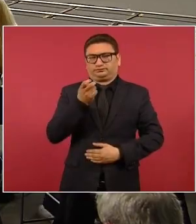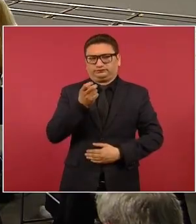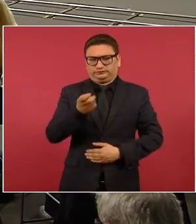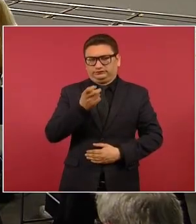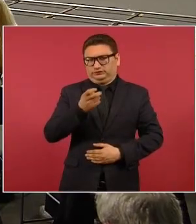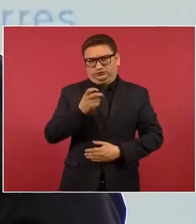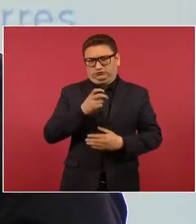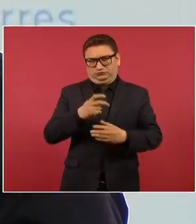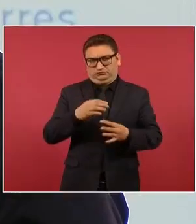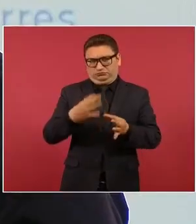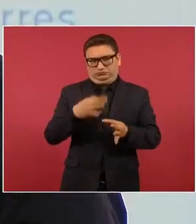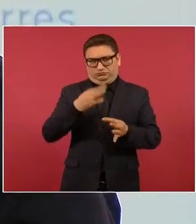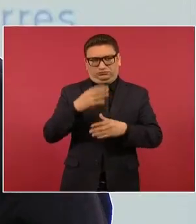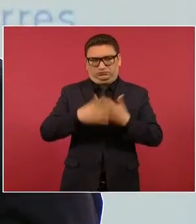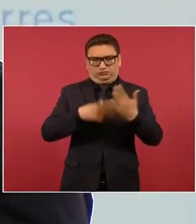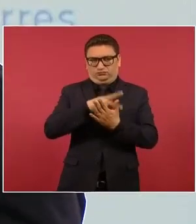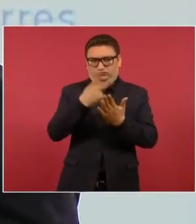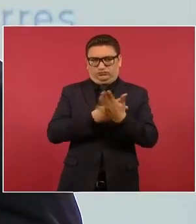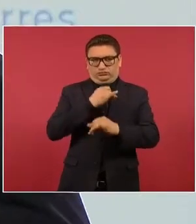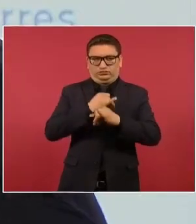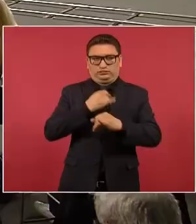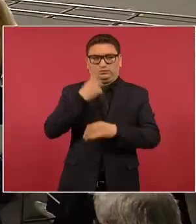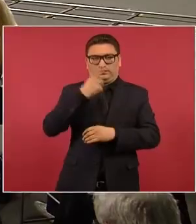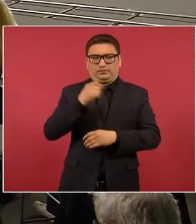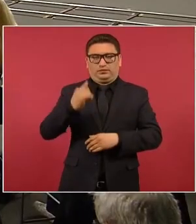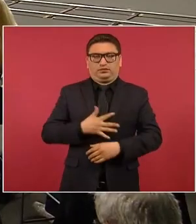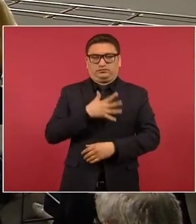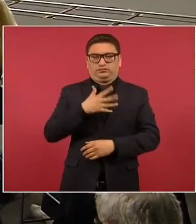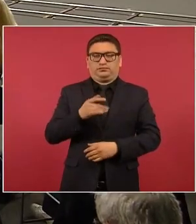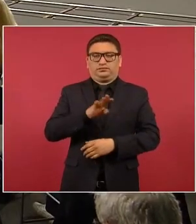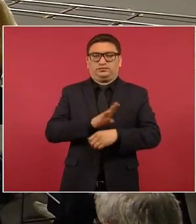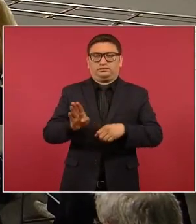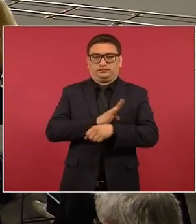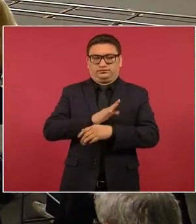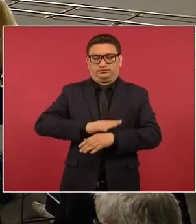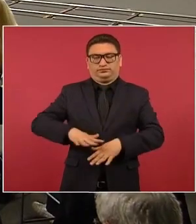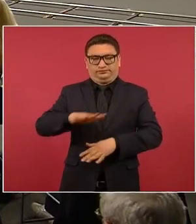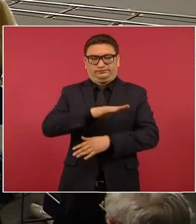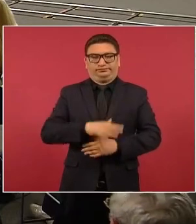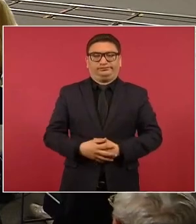esto es todo del programa Internet para el Bienestar.